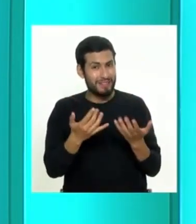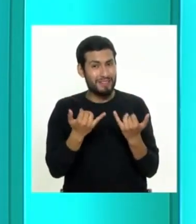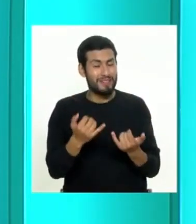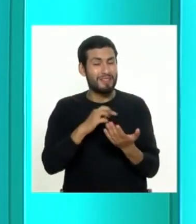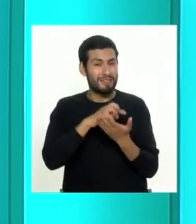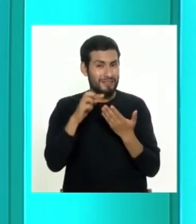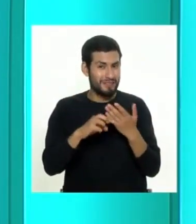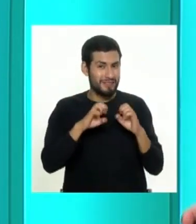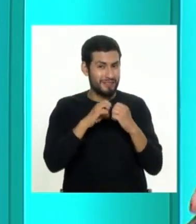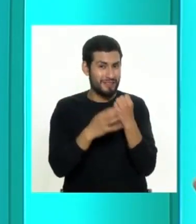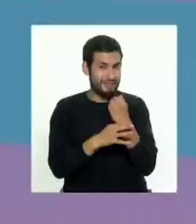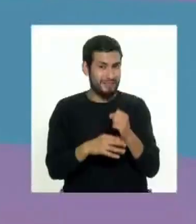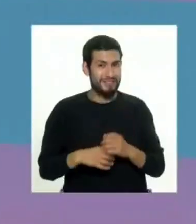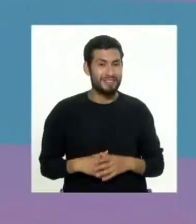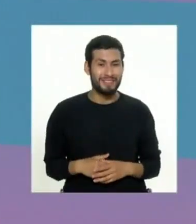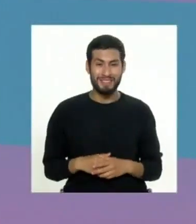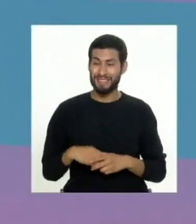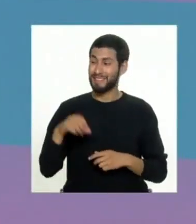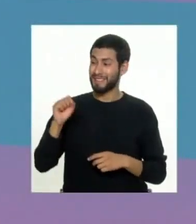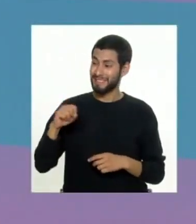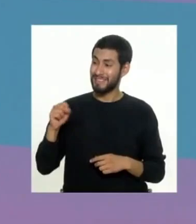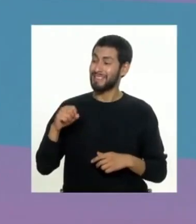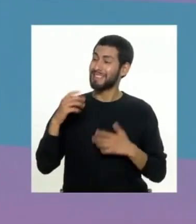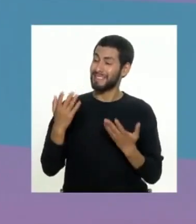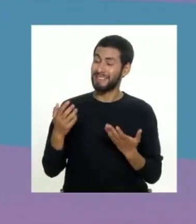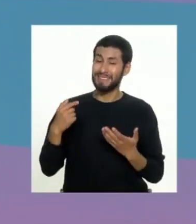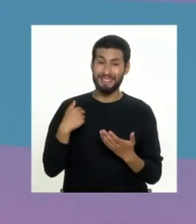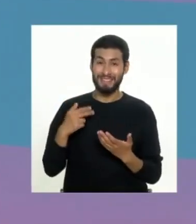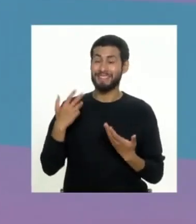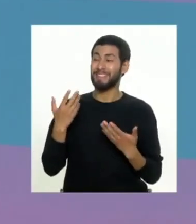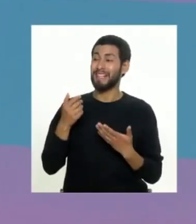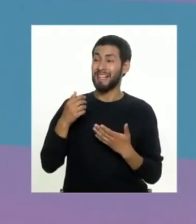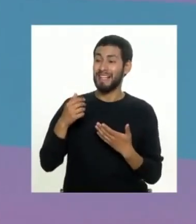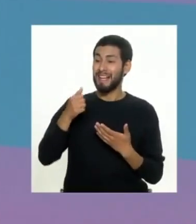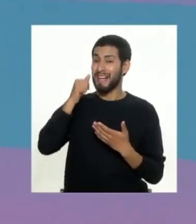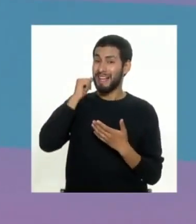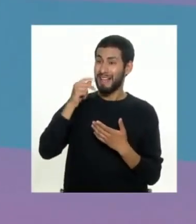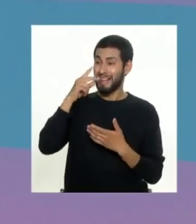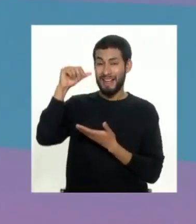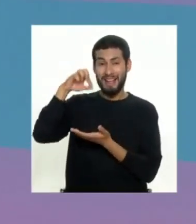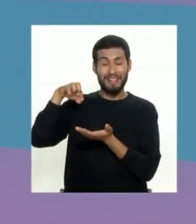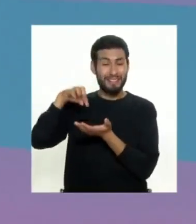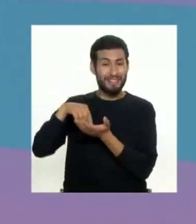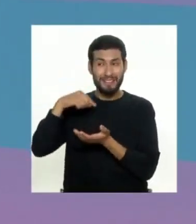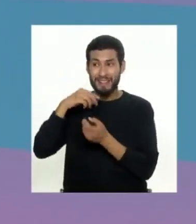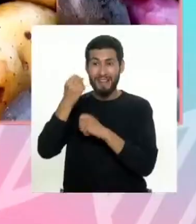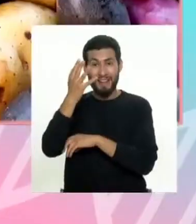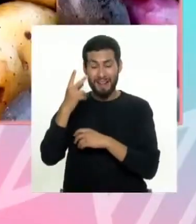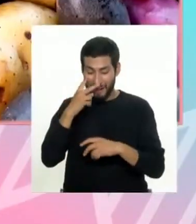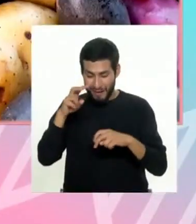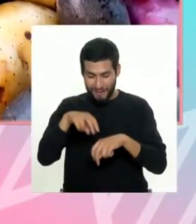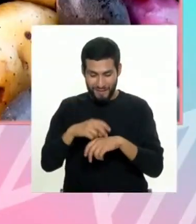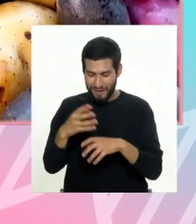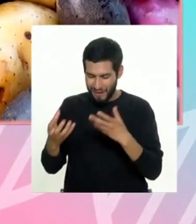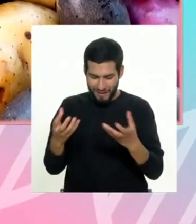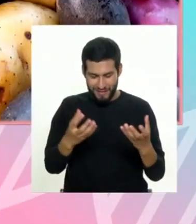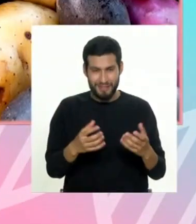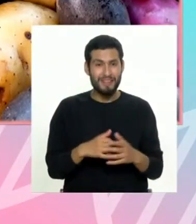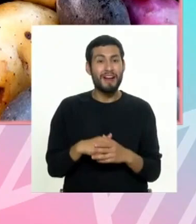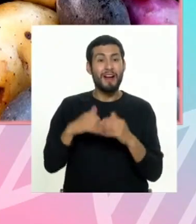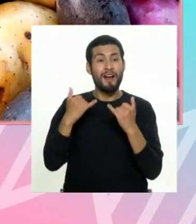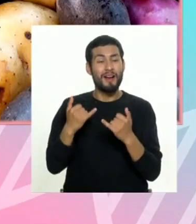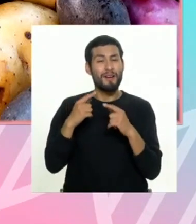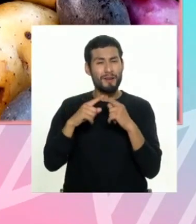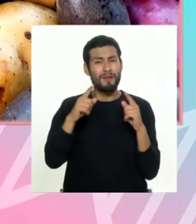el programa de Cuerpo Médico. Sí, justamente ayer hemos estado en el parque aprendiendo un poquito más de las papas. Vamos a hablar también